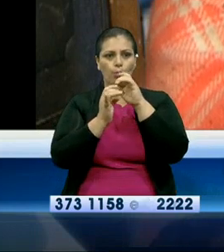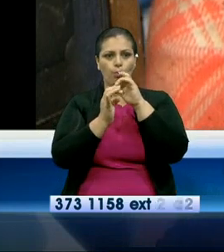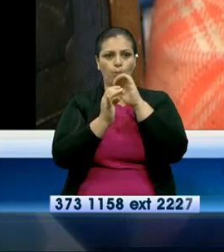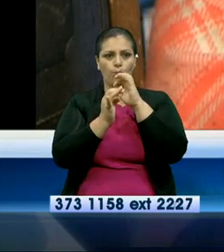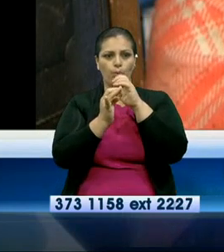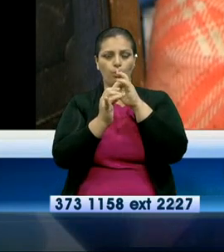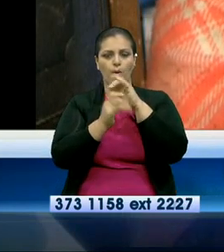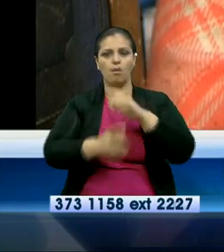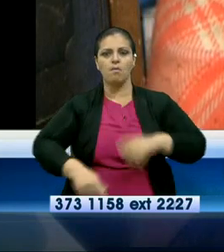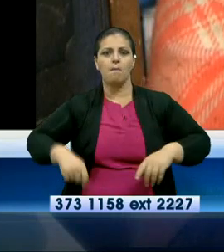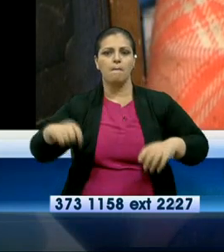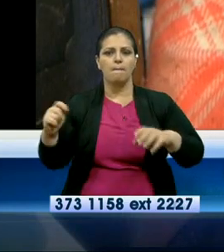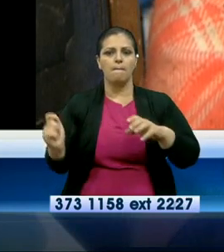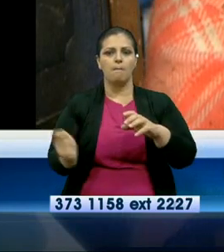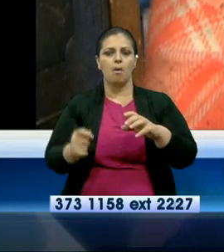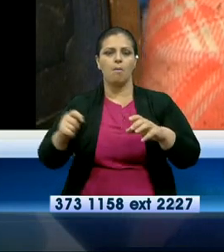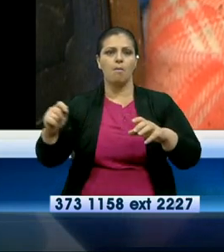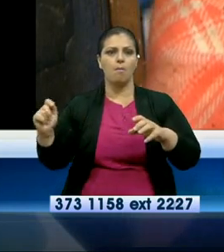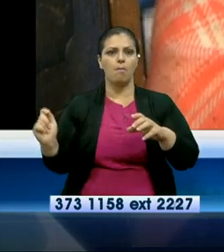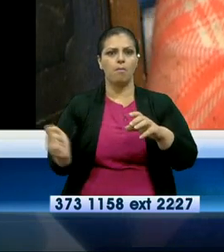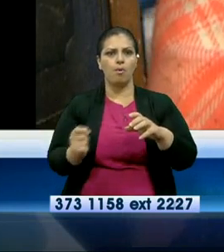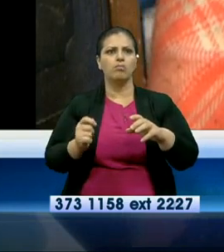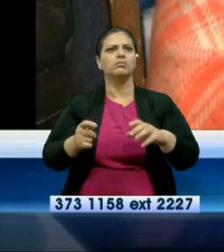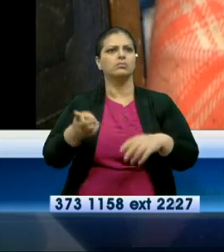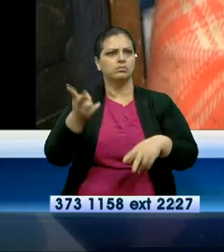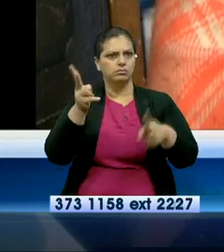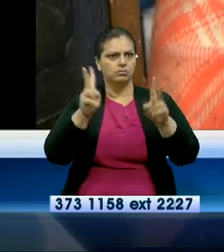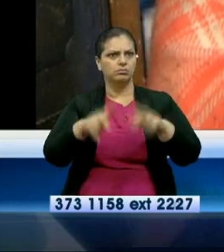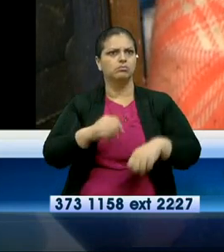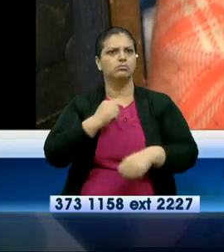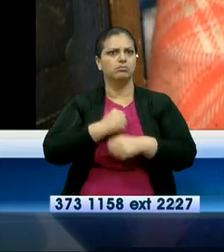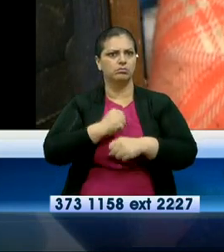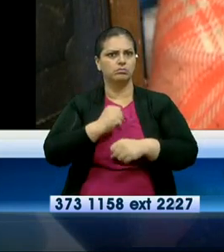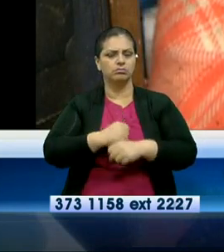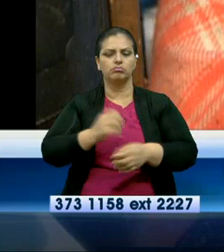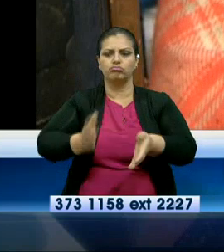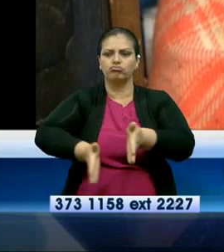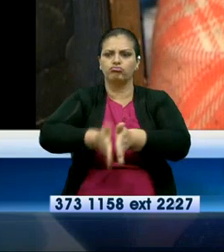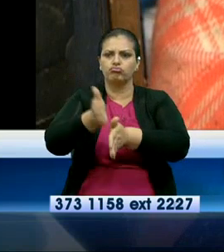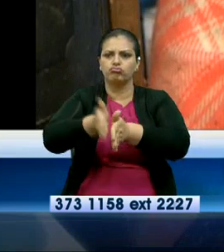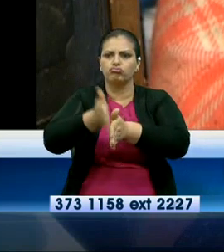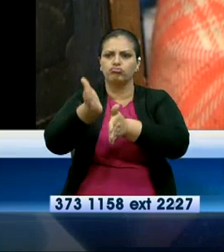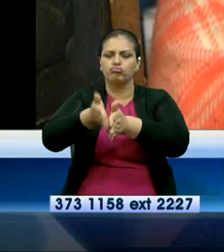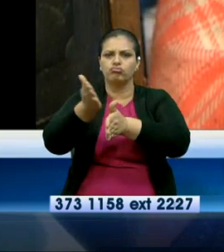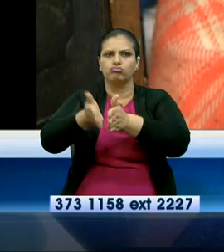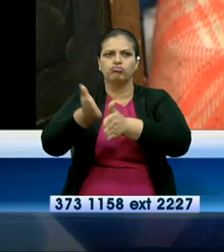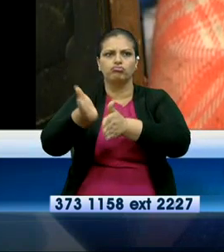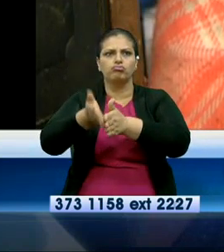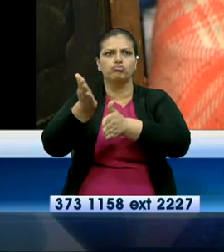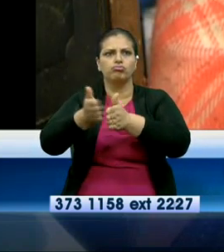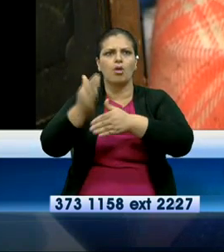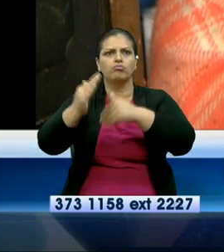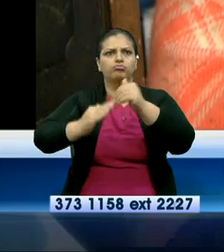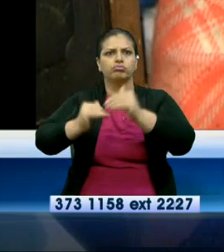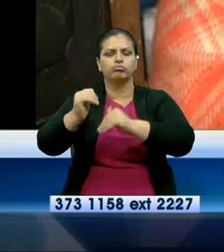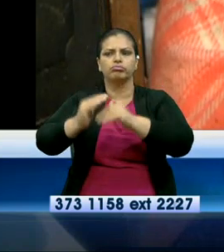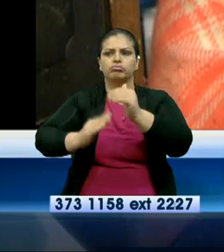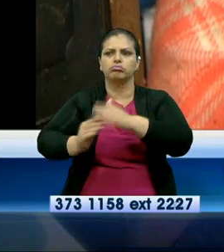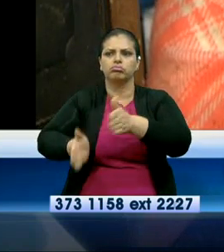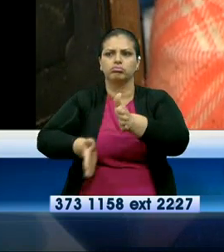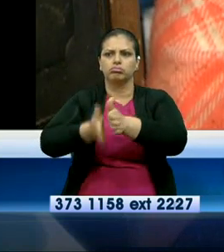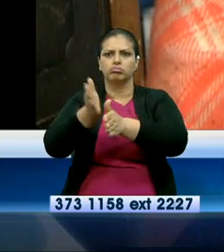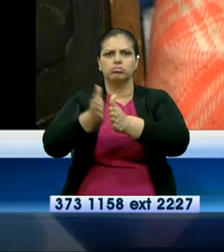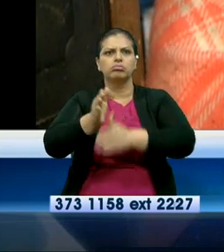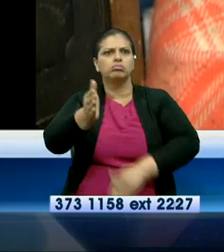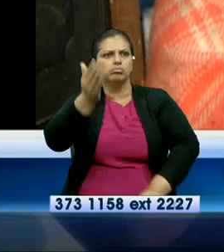Tocaba la banda y de ahí aprendió a tocar el tambor en un vicinismo con los de ahí, aprendió el tambor a tocar y ahí salió así